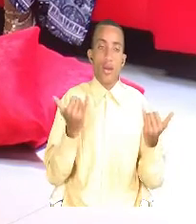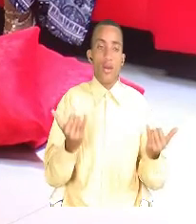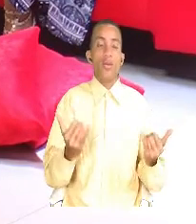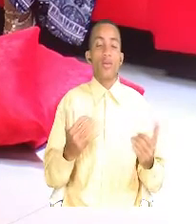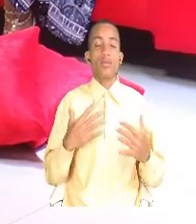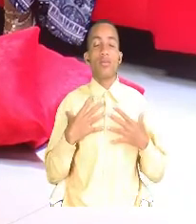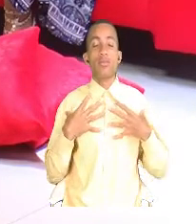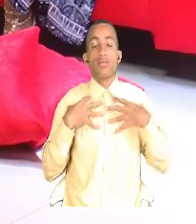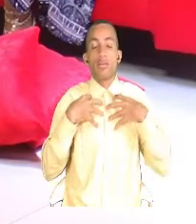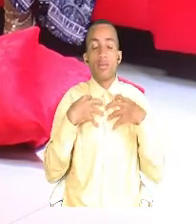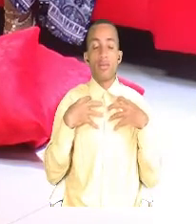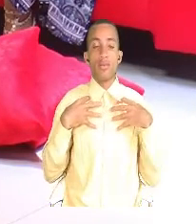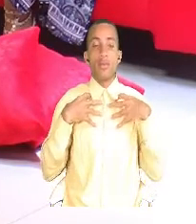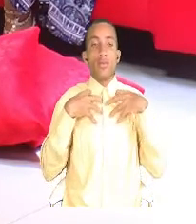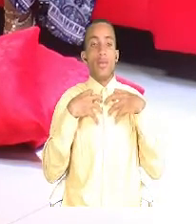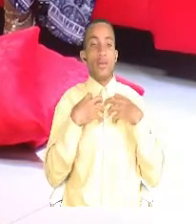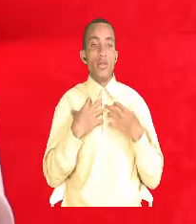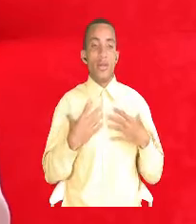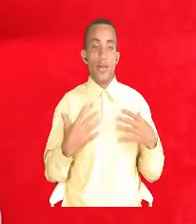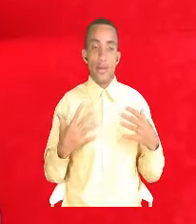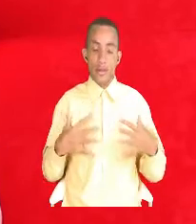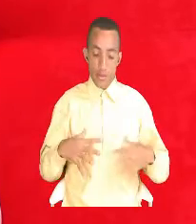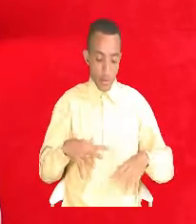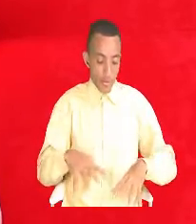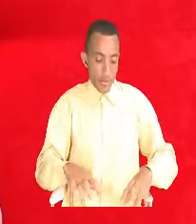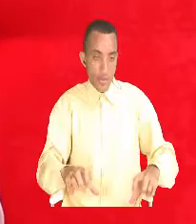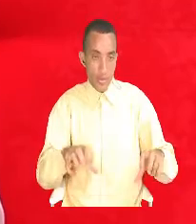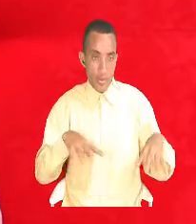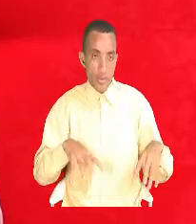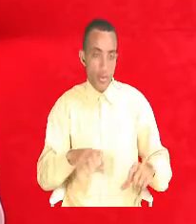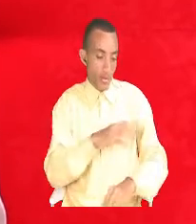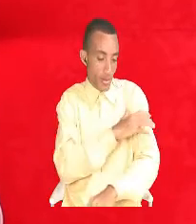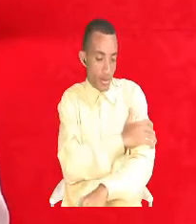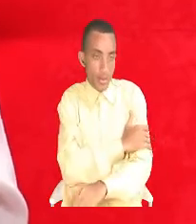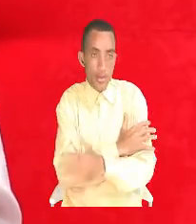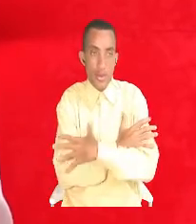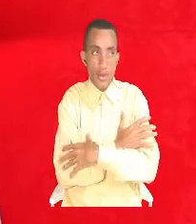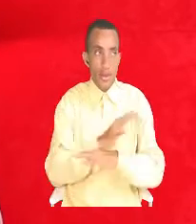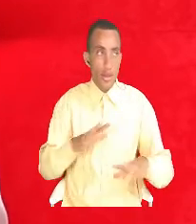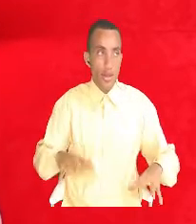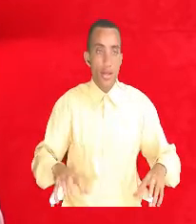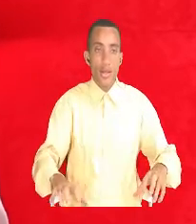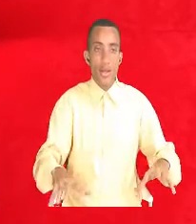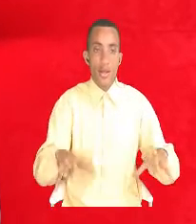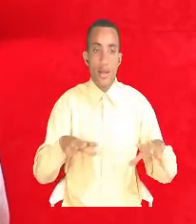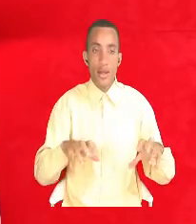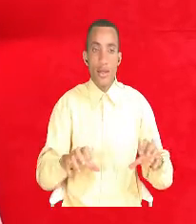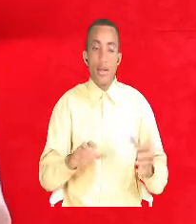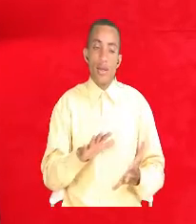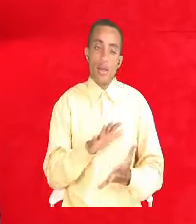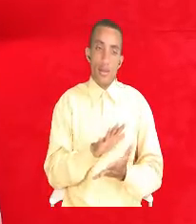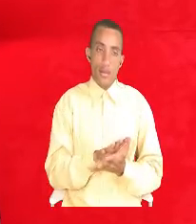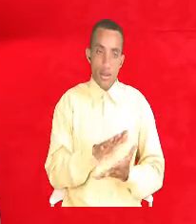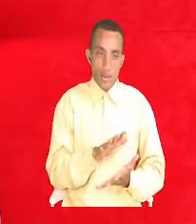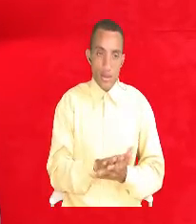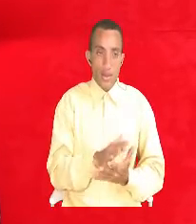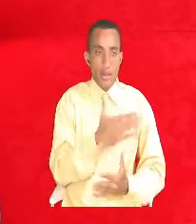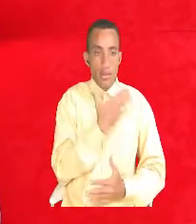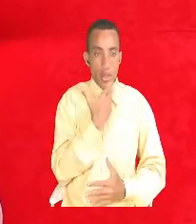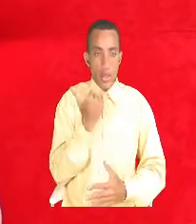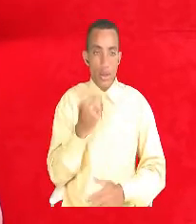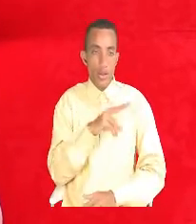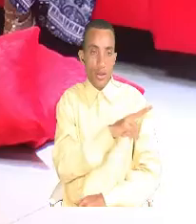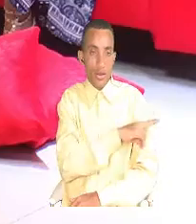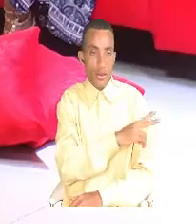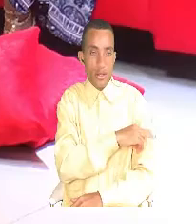relajación, bienestar, estar tranquilos para poder hacer las cosas que necesitamos hacer a diario. ¿Y qué mejor que hacerlo en el mejor hotel de la ciudad, en el